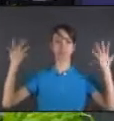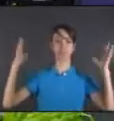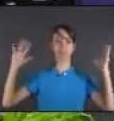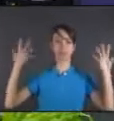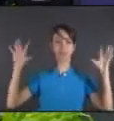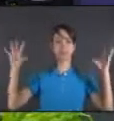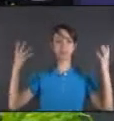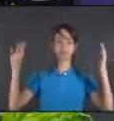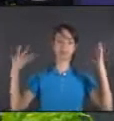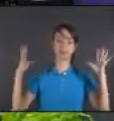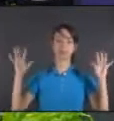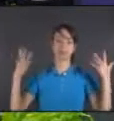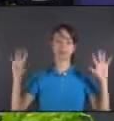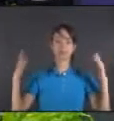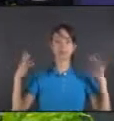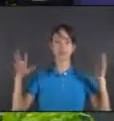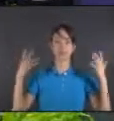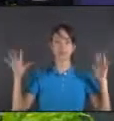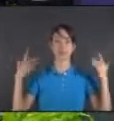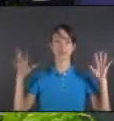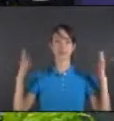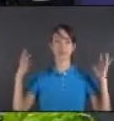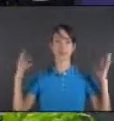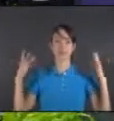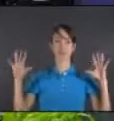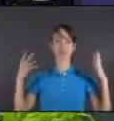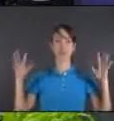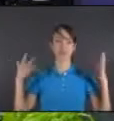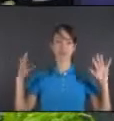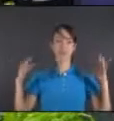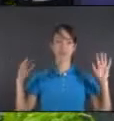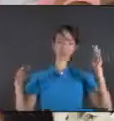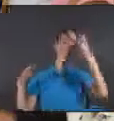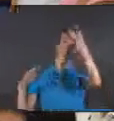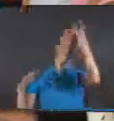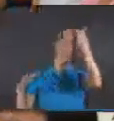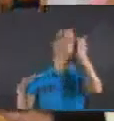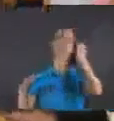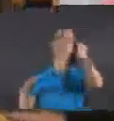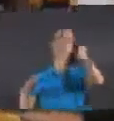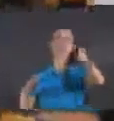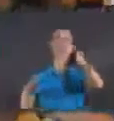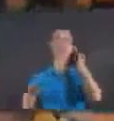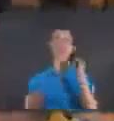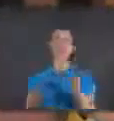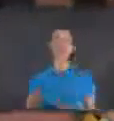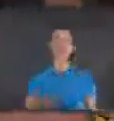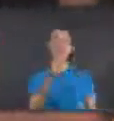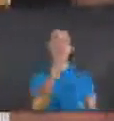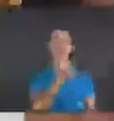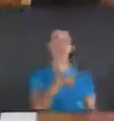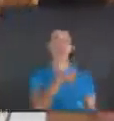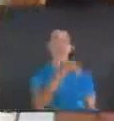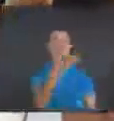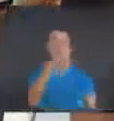Ya, usted está grandecito, ya sabe que ya nada de irse otra vez a la Plaza Rogelia Cruz. No sé si todavía se llama así, ¿va?